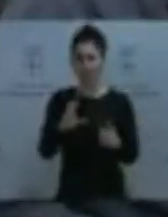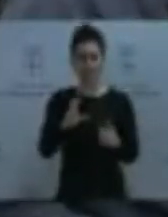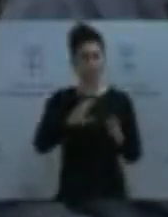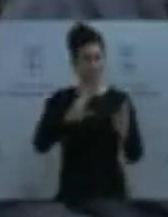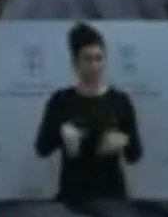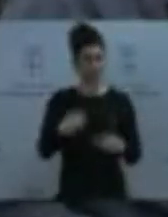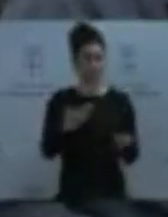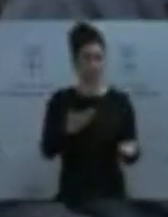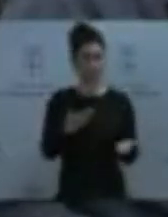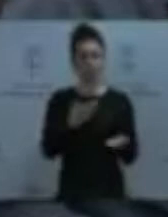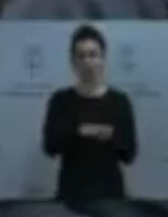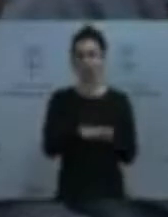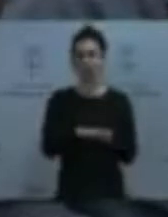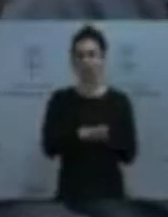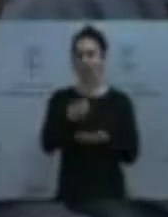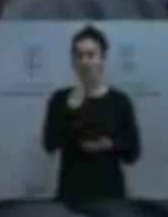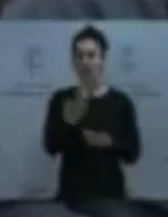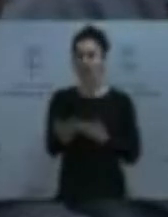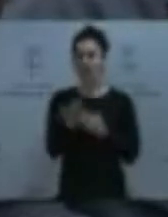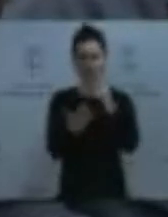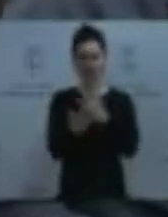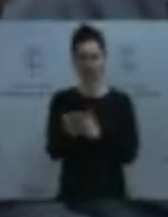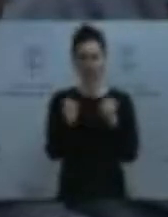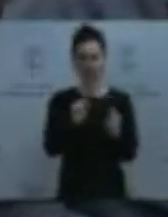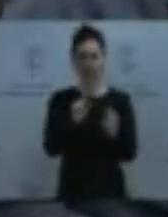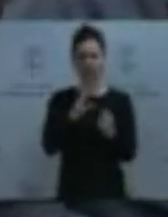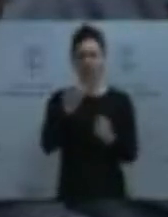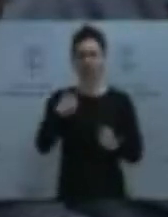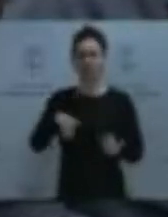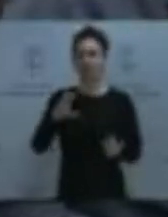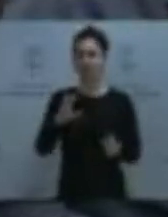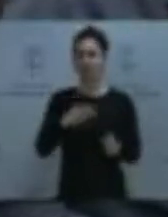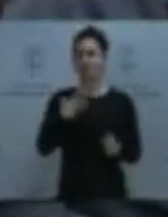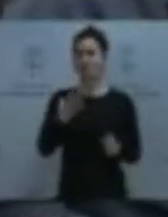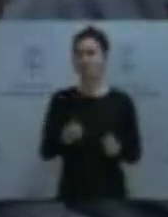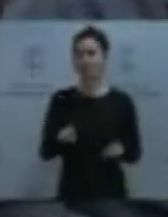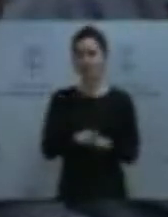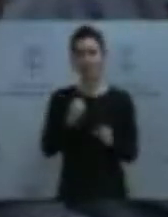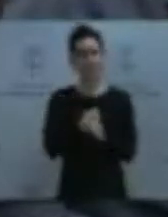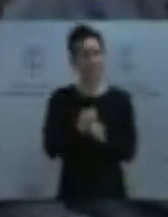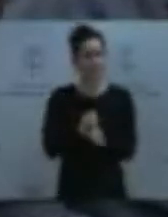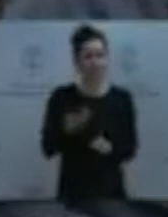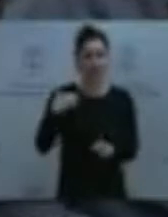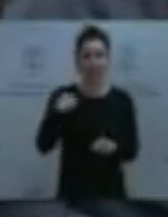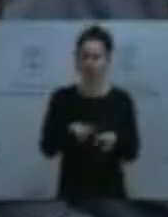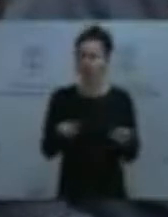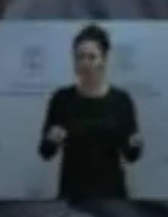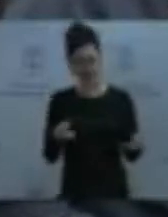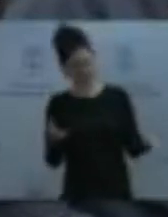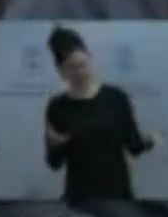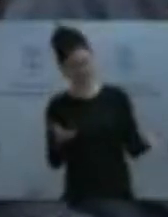conflicto ante la CNMC como si hubieran estado trabajando en ello desde el principio. Oiga, ustedes llevan 10 años trabajando con